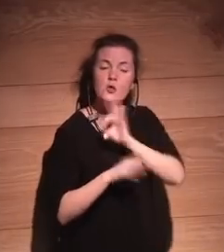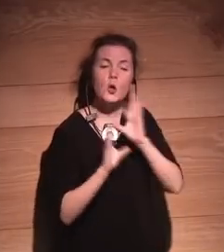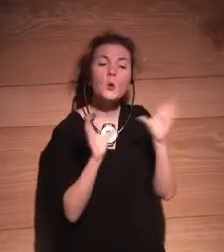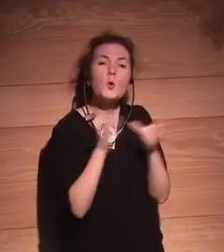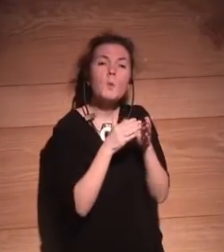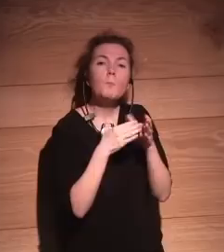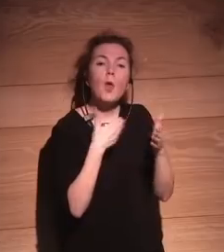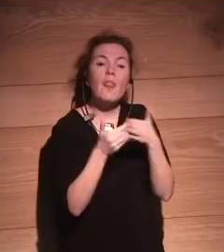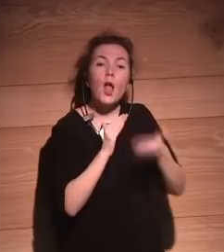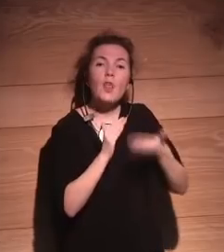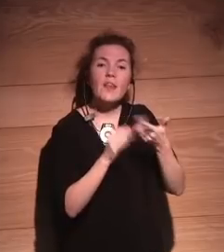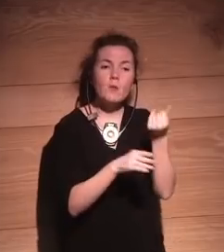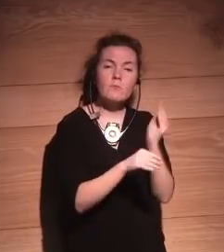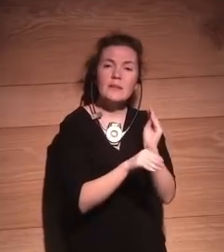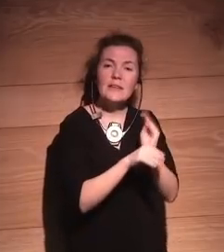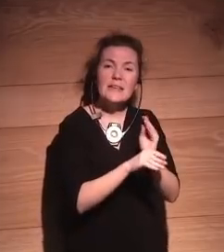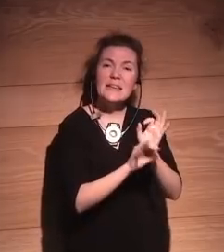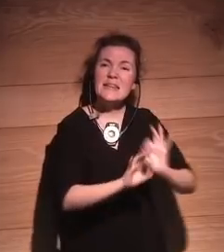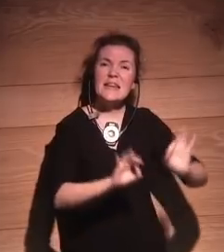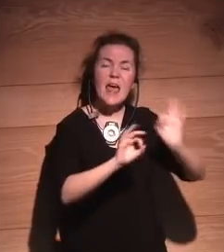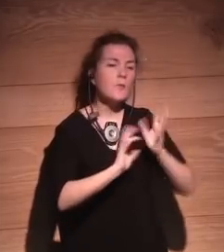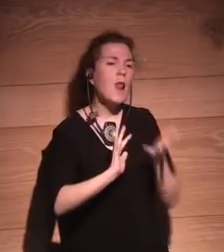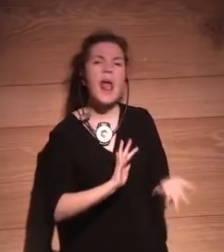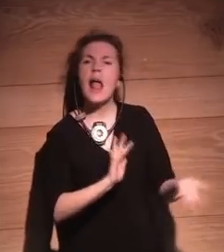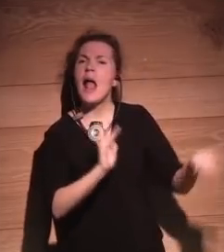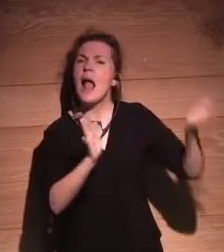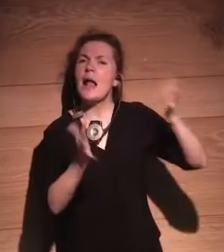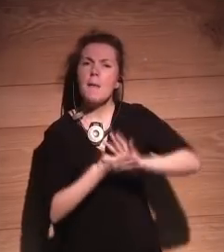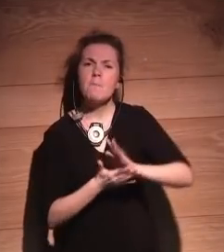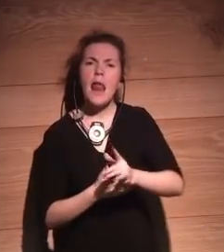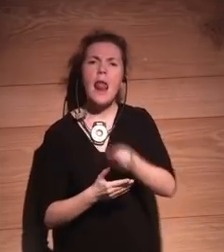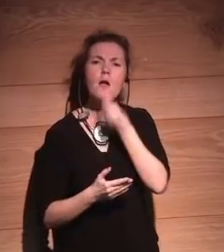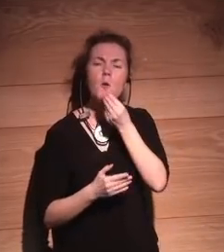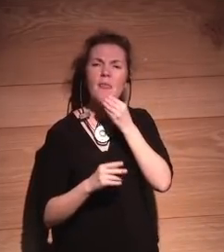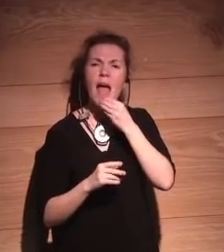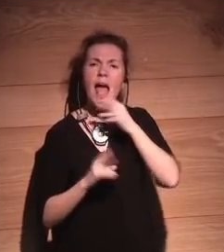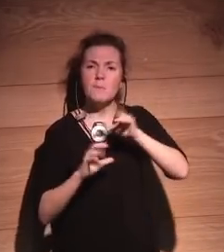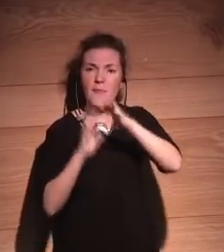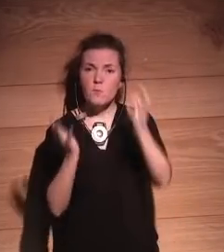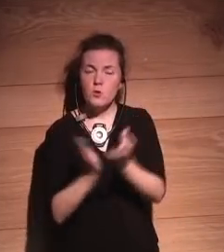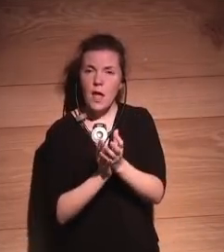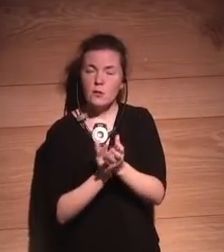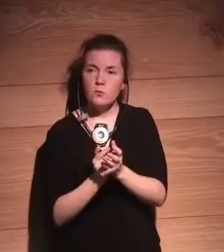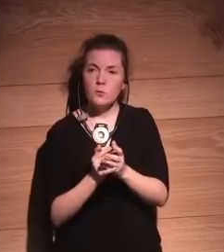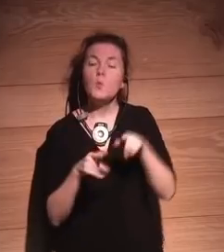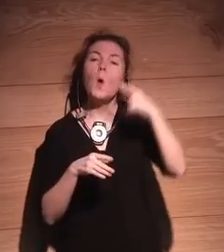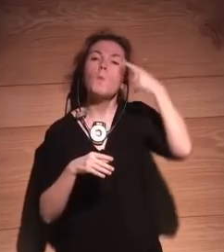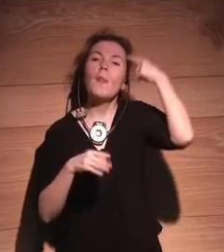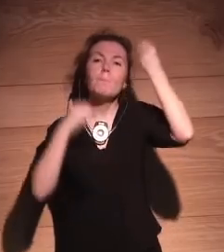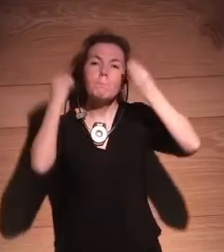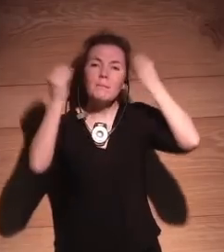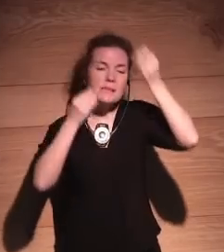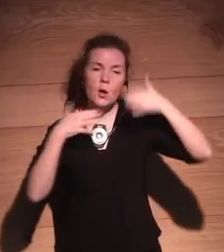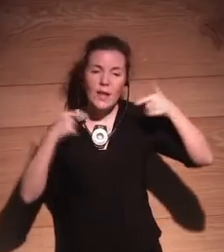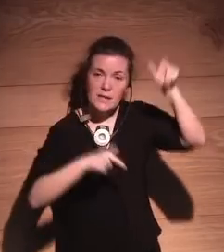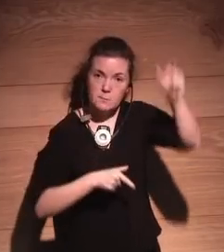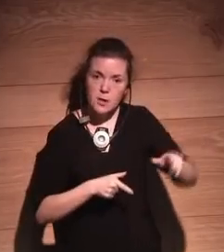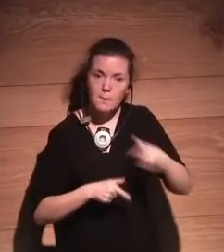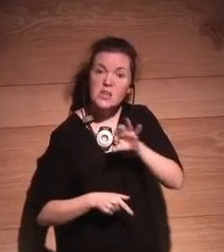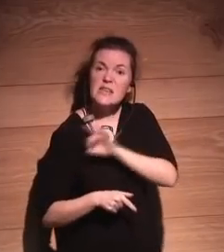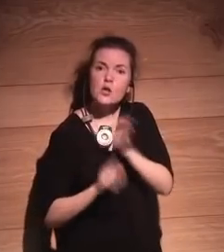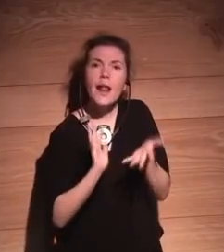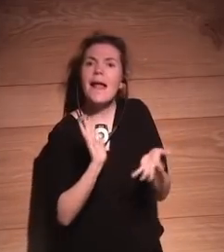cocineros, sin inversiones, cambió la gastronomía mundial. Ahí queda eso, ¿eh? Luego podéis pensar lo que queráis de Ferran, pero ese señor cambió